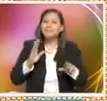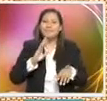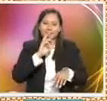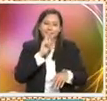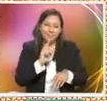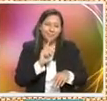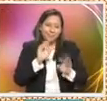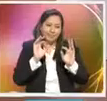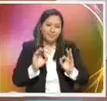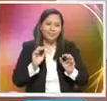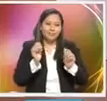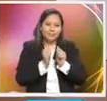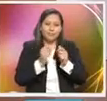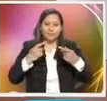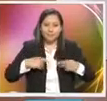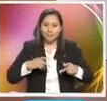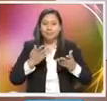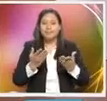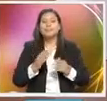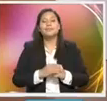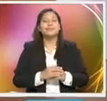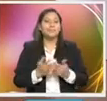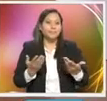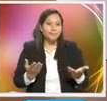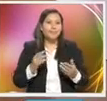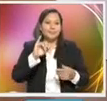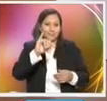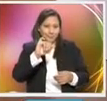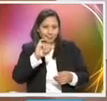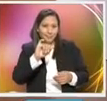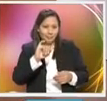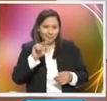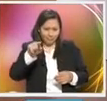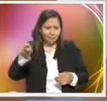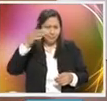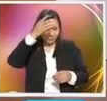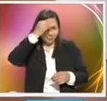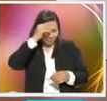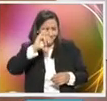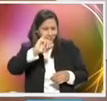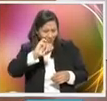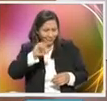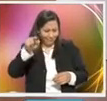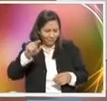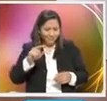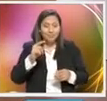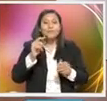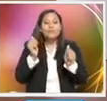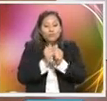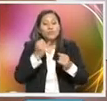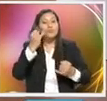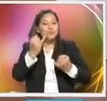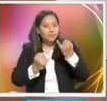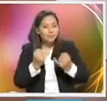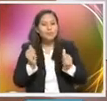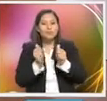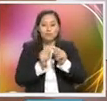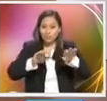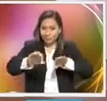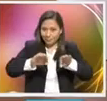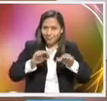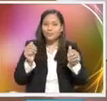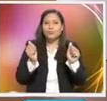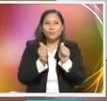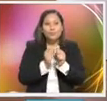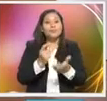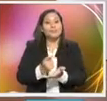mejor con la sociedad en general. Sí. Entonces sí lo aprenden, ¿no? Justamente a través del juego, a través del trabajo, a